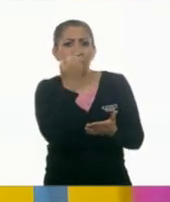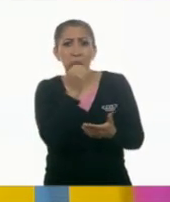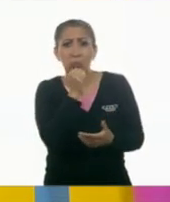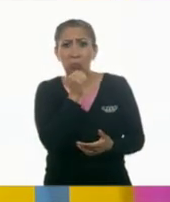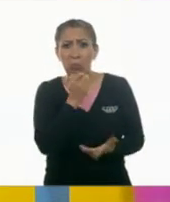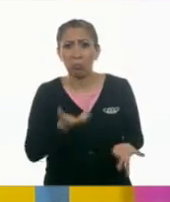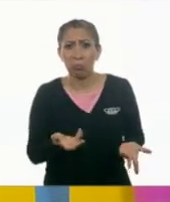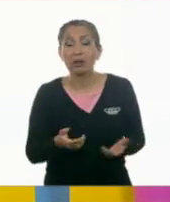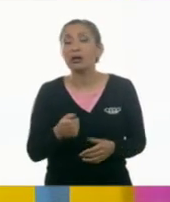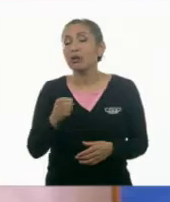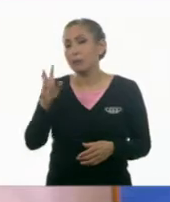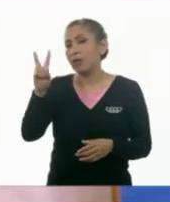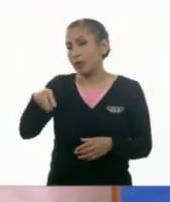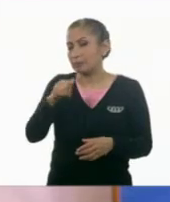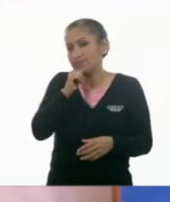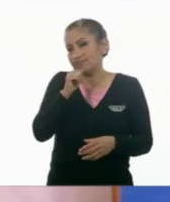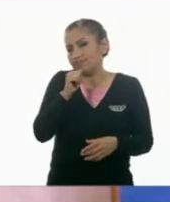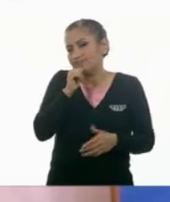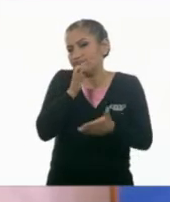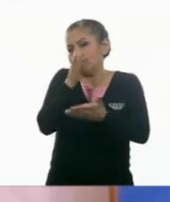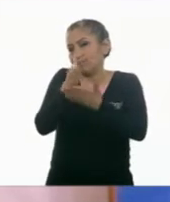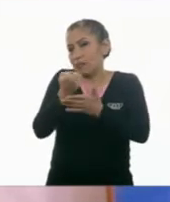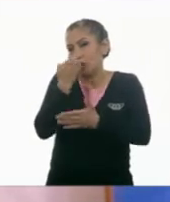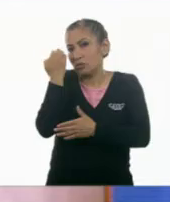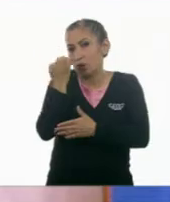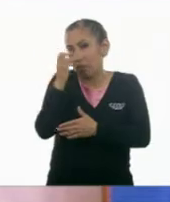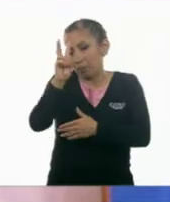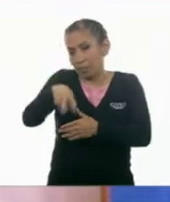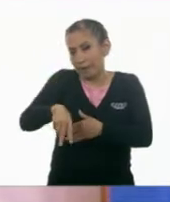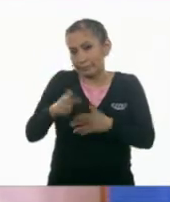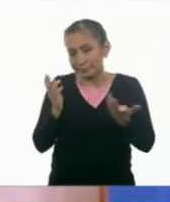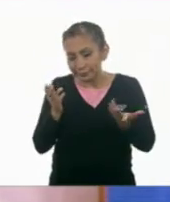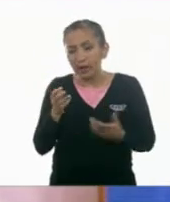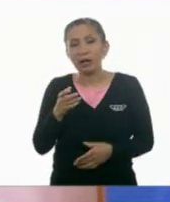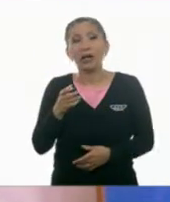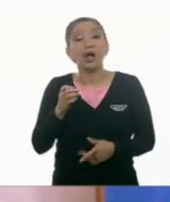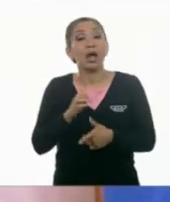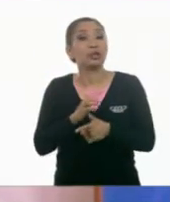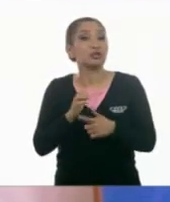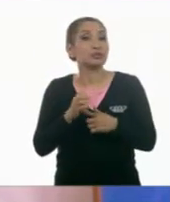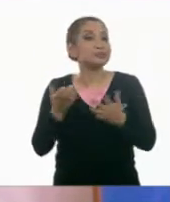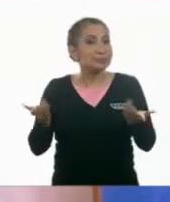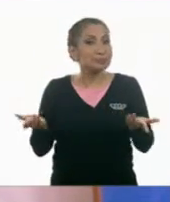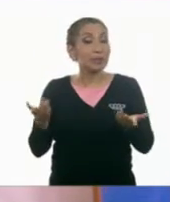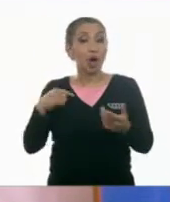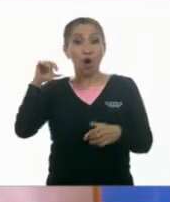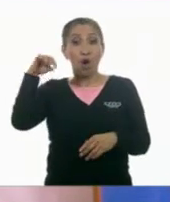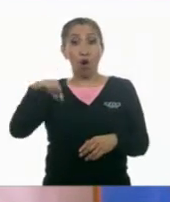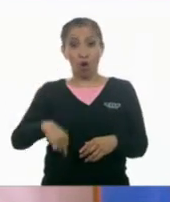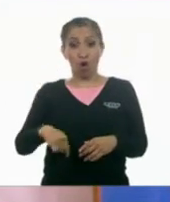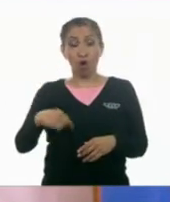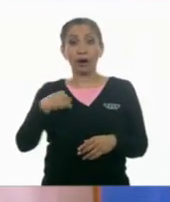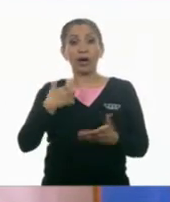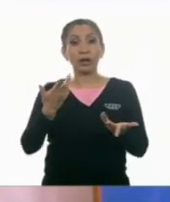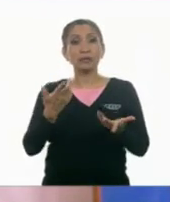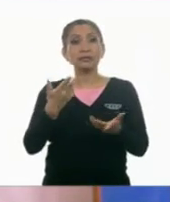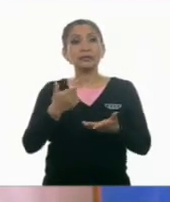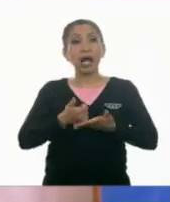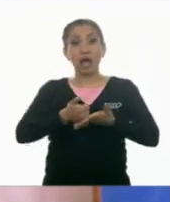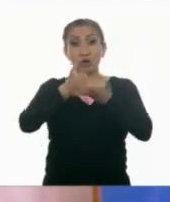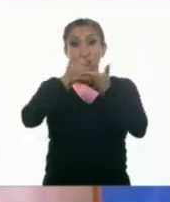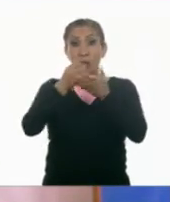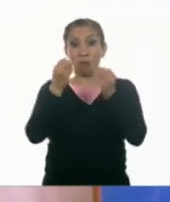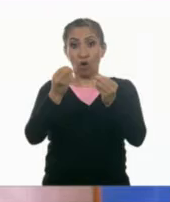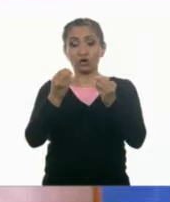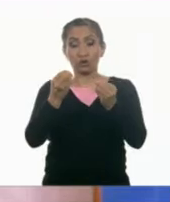No, eso es un hecho. Todavía no podemos ir a la escuela. Tienes razón. Por lo que vamos a tratar el día de hoy nos va a servir de